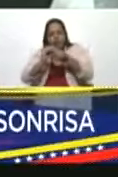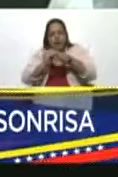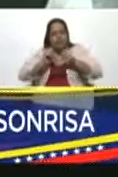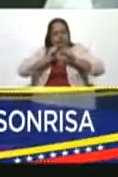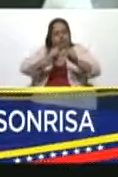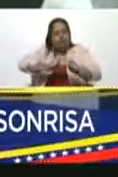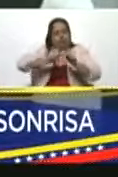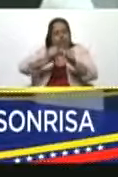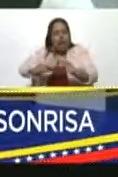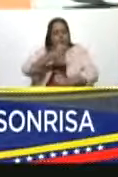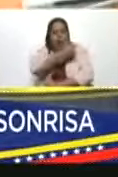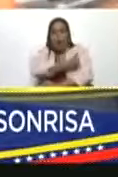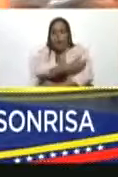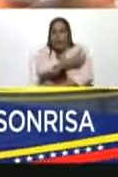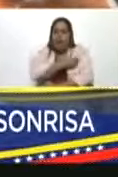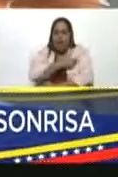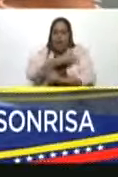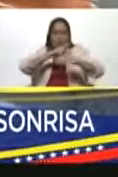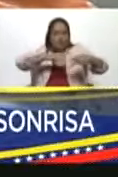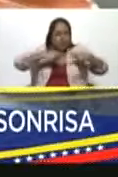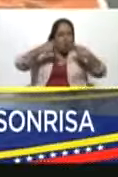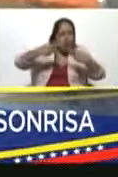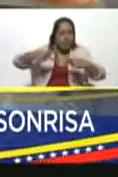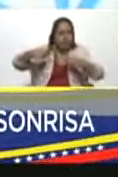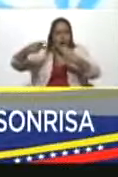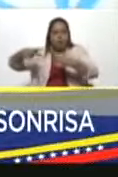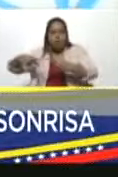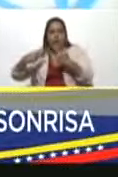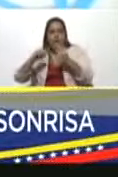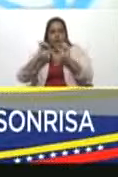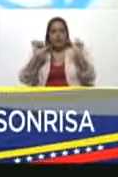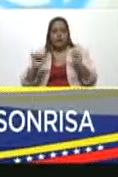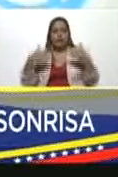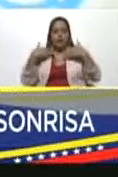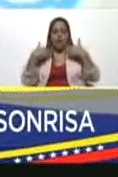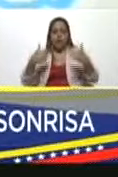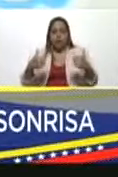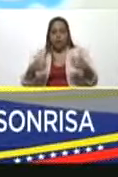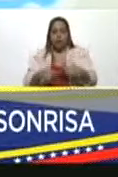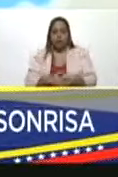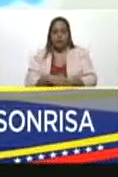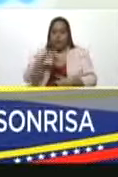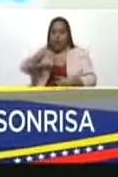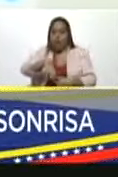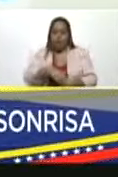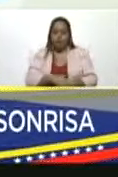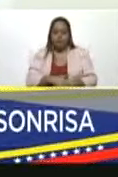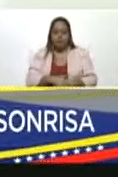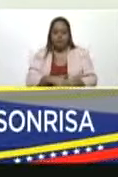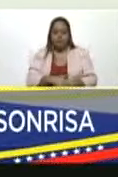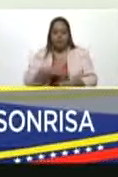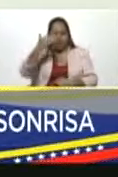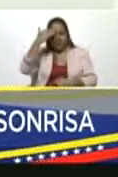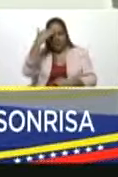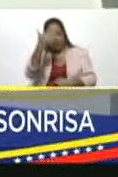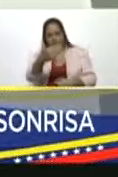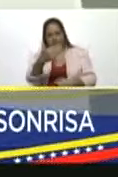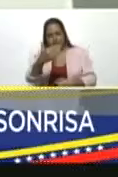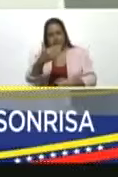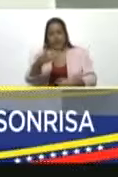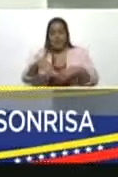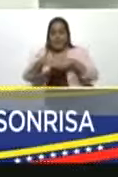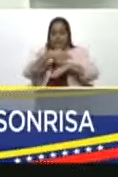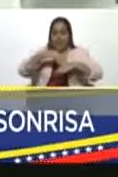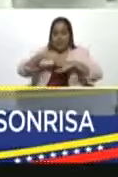en los principales hospitales y todo lo que es el sistema de salud de nuestro estado. Allí quiero saludar a nuestra hermana, la